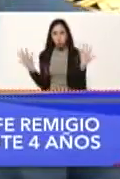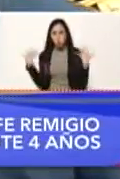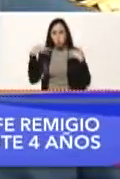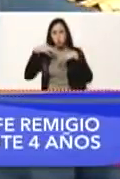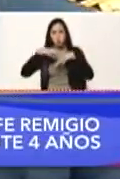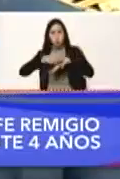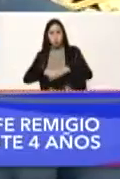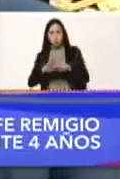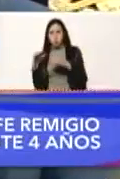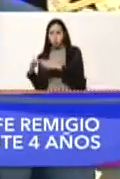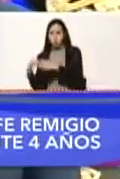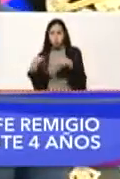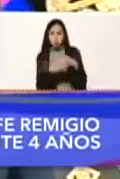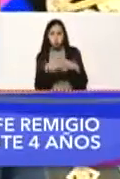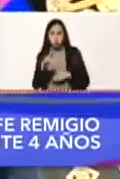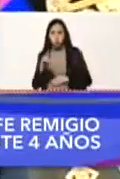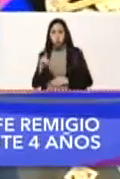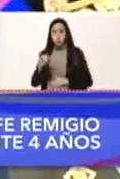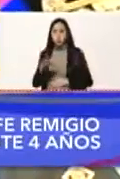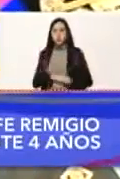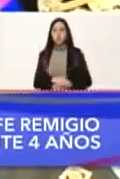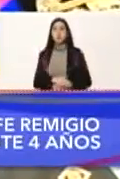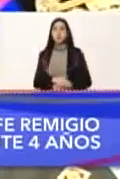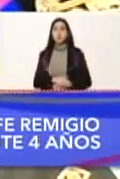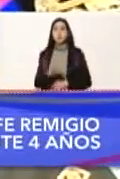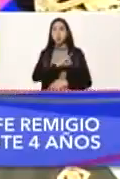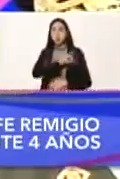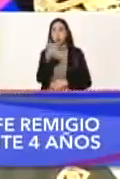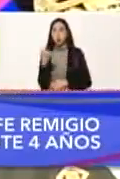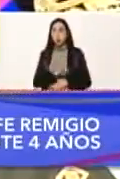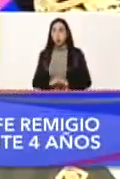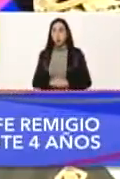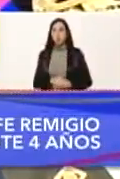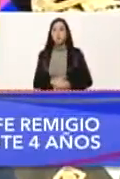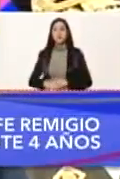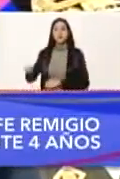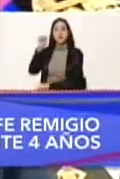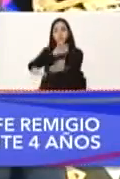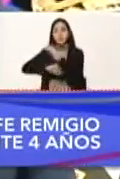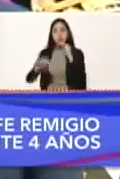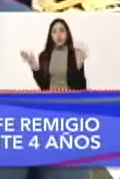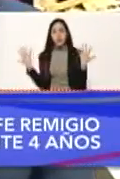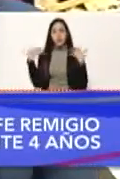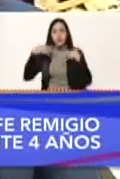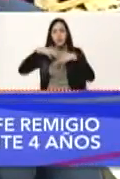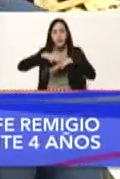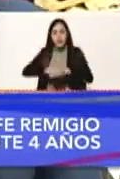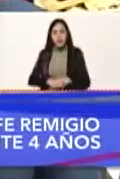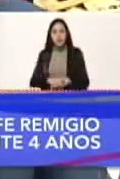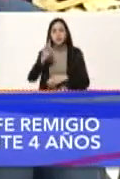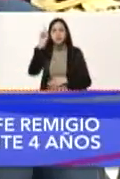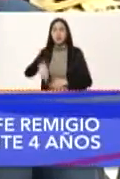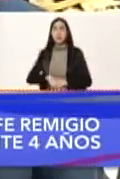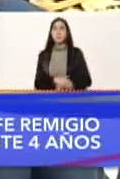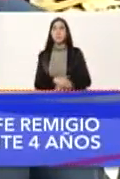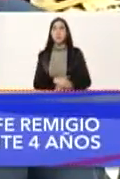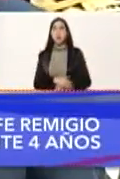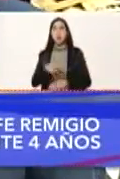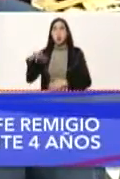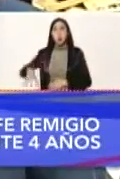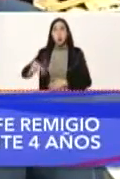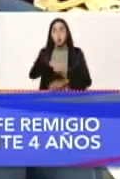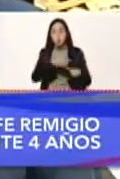8 redes, de desarrollo de las zonas de defensa integral, de desarrollo de las áreas de